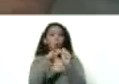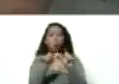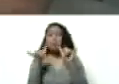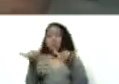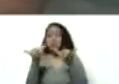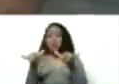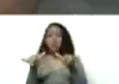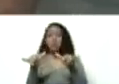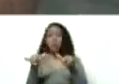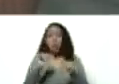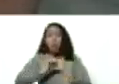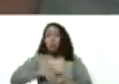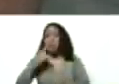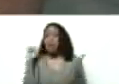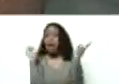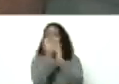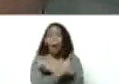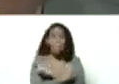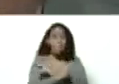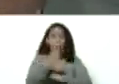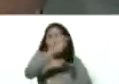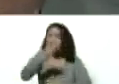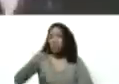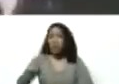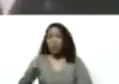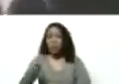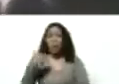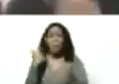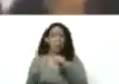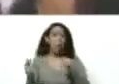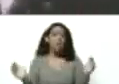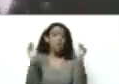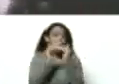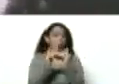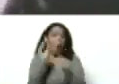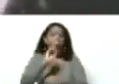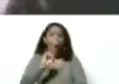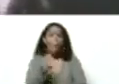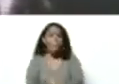Podrán cambiar un rostro, pero son iguales o peores que los que venían.